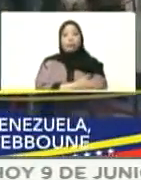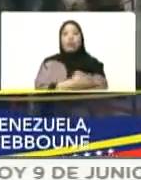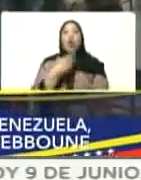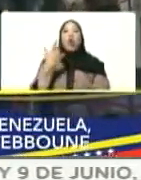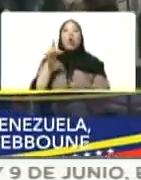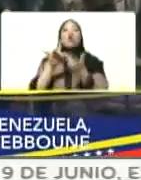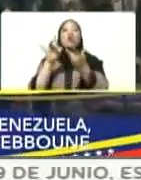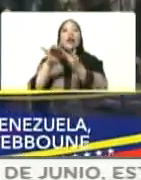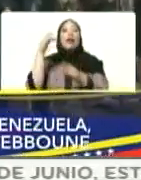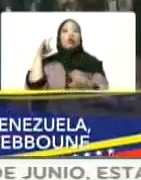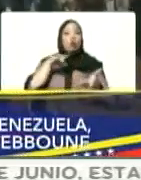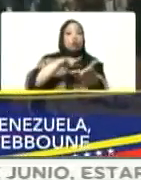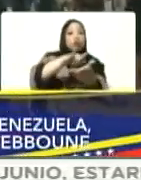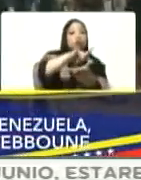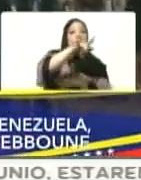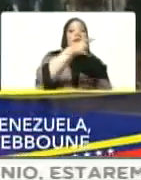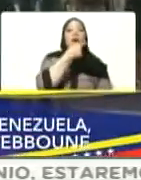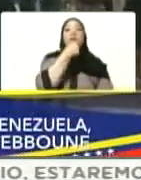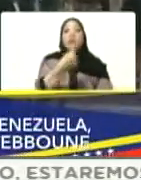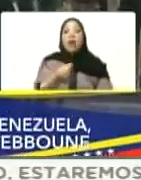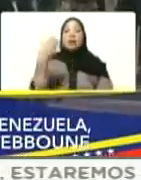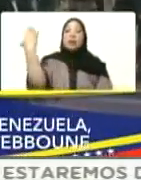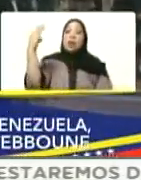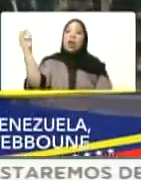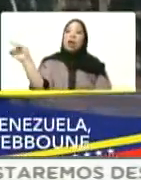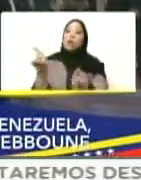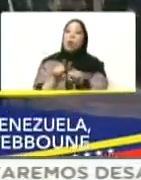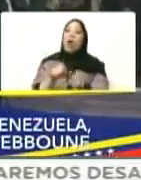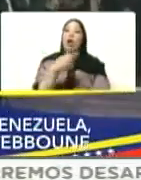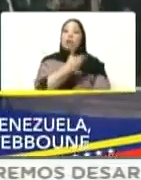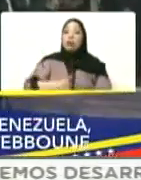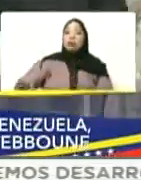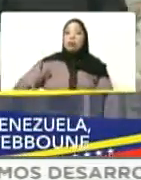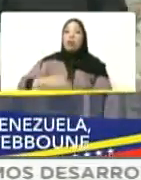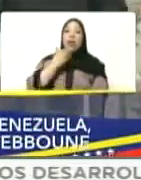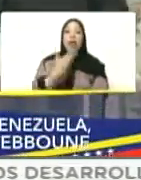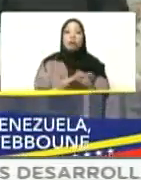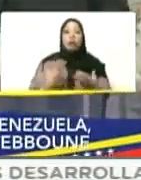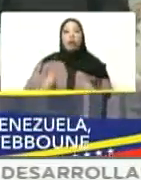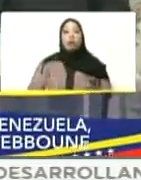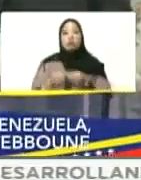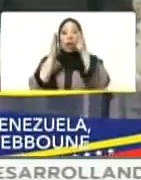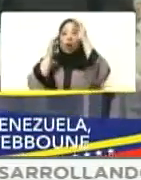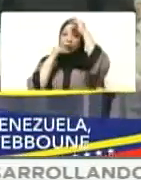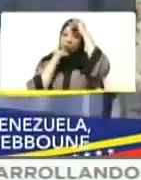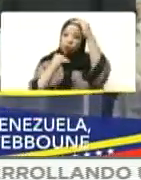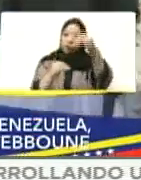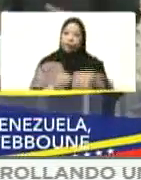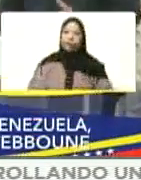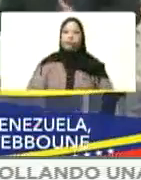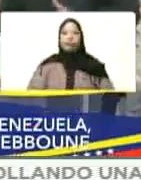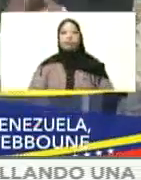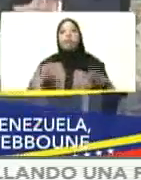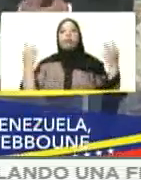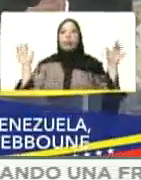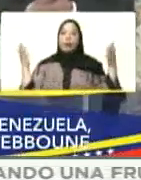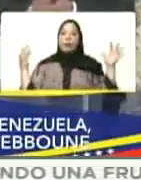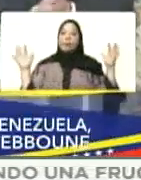con el presidente Nicolás Maduro. Muchísimas gracias por su amable atención.